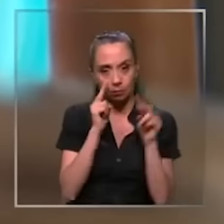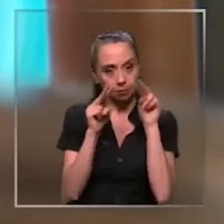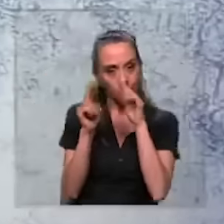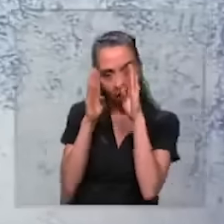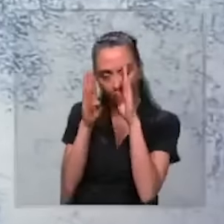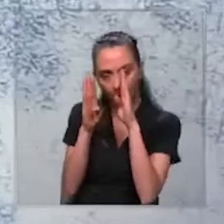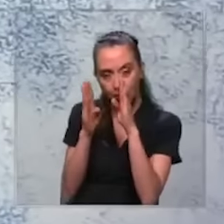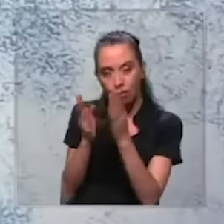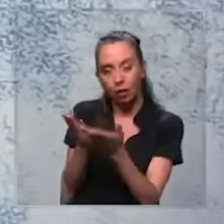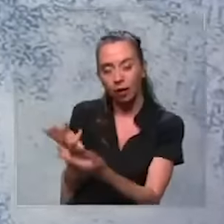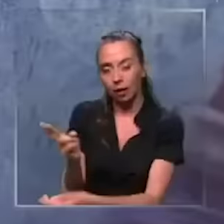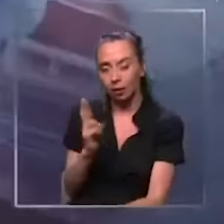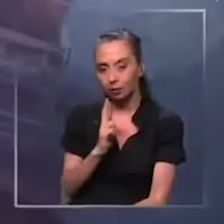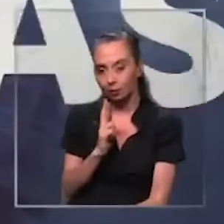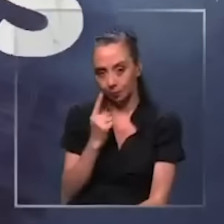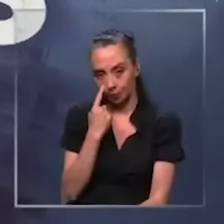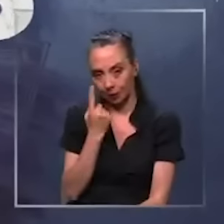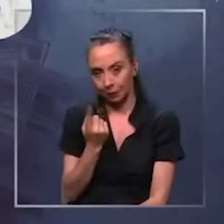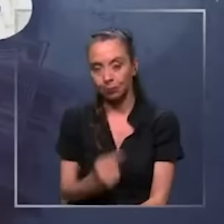resultados.